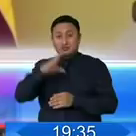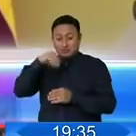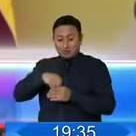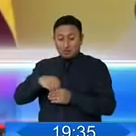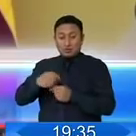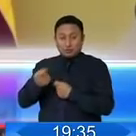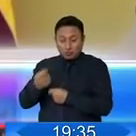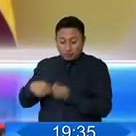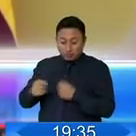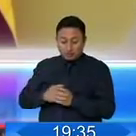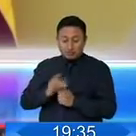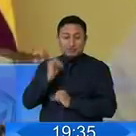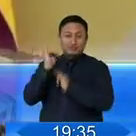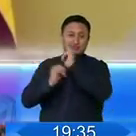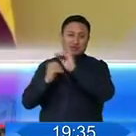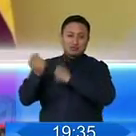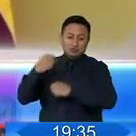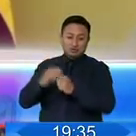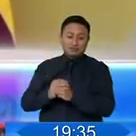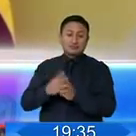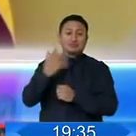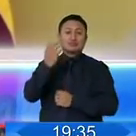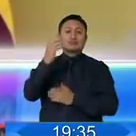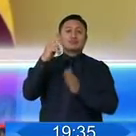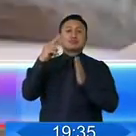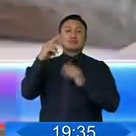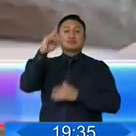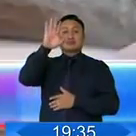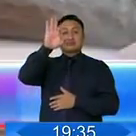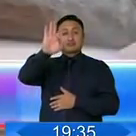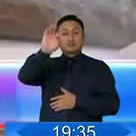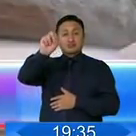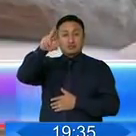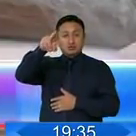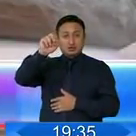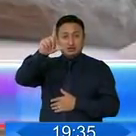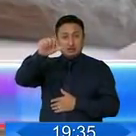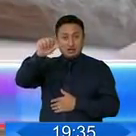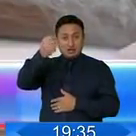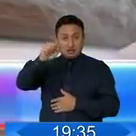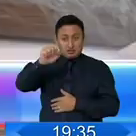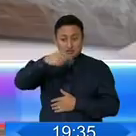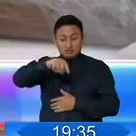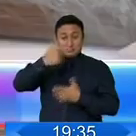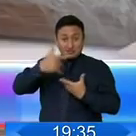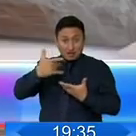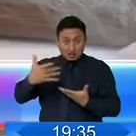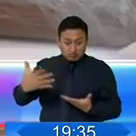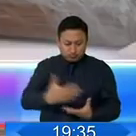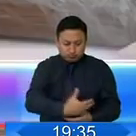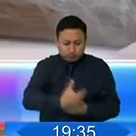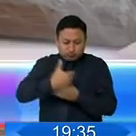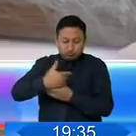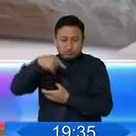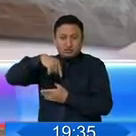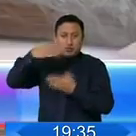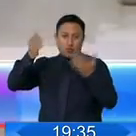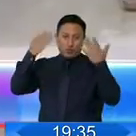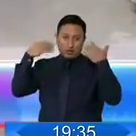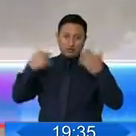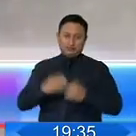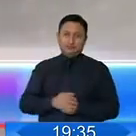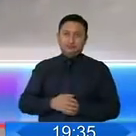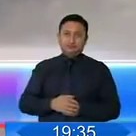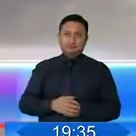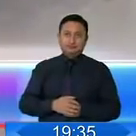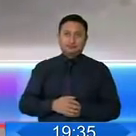internacional, son 15 toneladas 825 kilos que se han podido aprender aquí en la ciudad de Guayaquil.